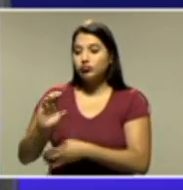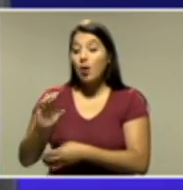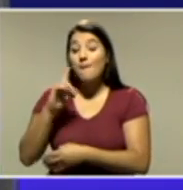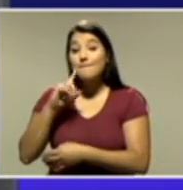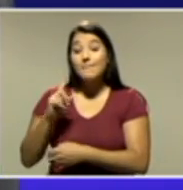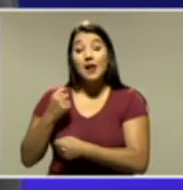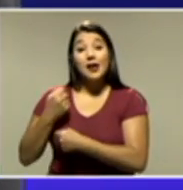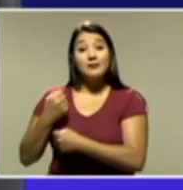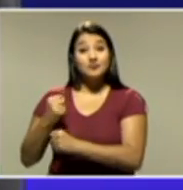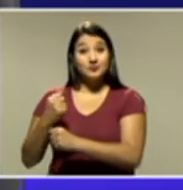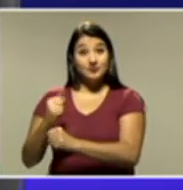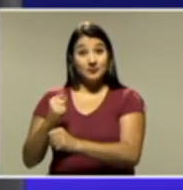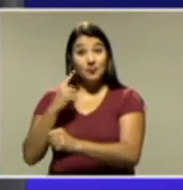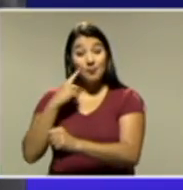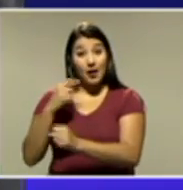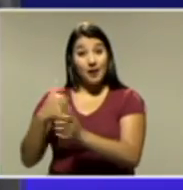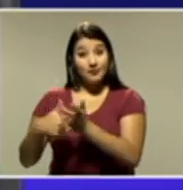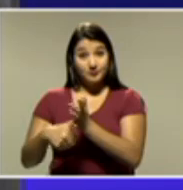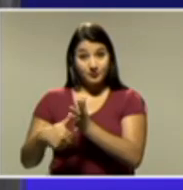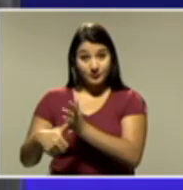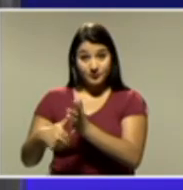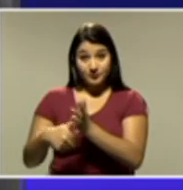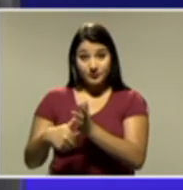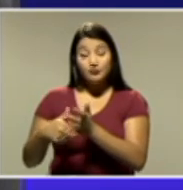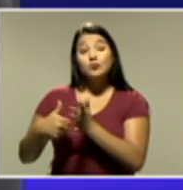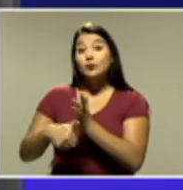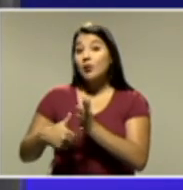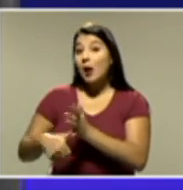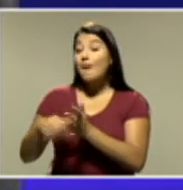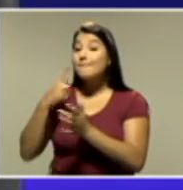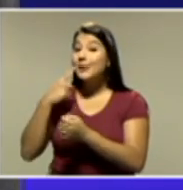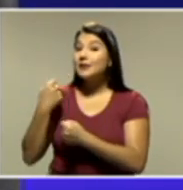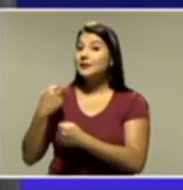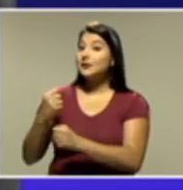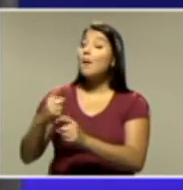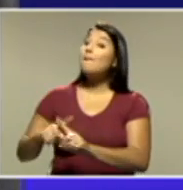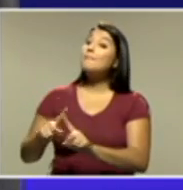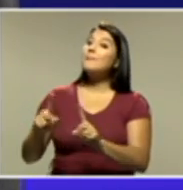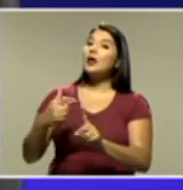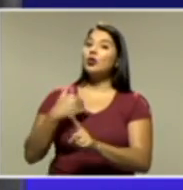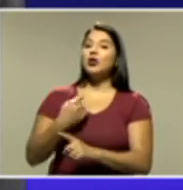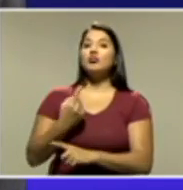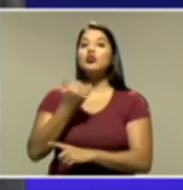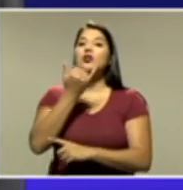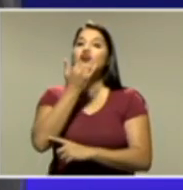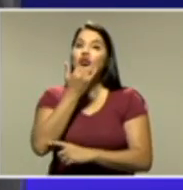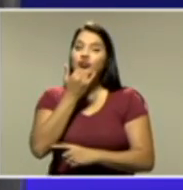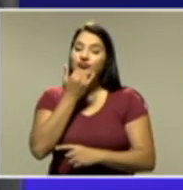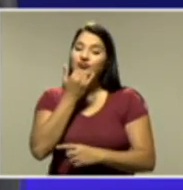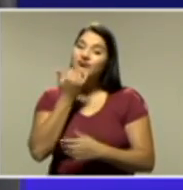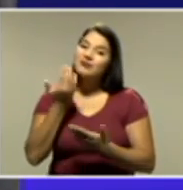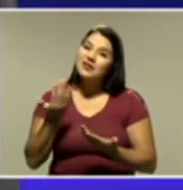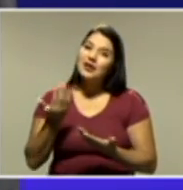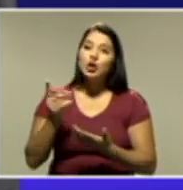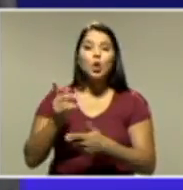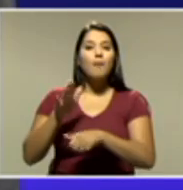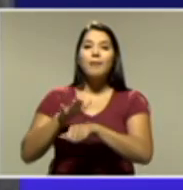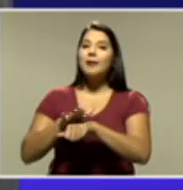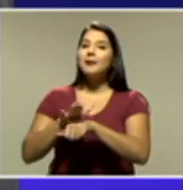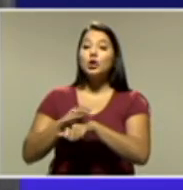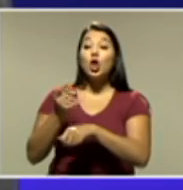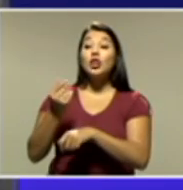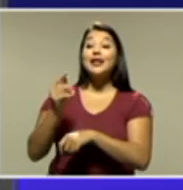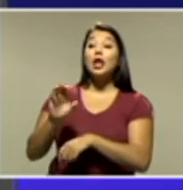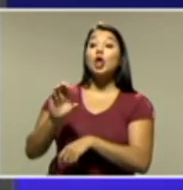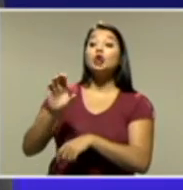la historia, pero tiene indudablemente una falencia que dejó por fuera esa posibilidad de adelanto. Un adelanto que